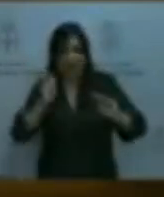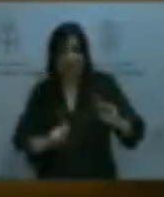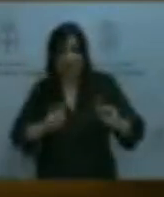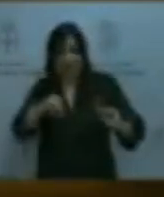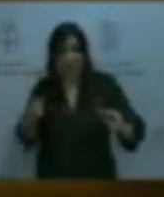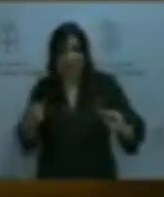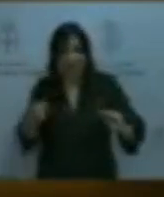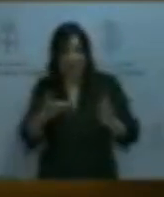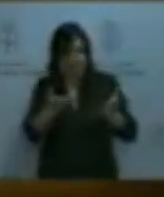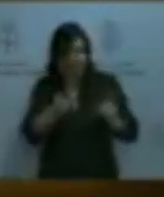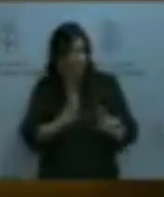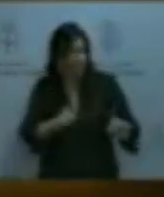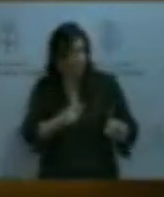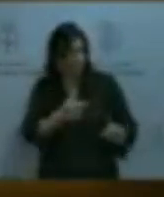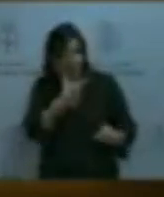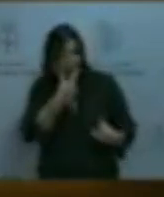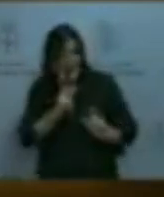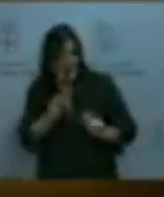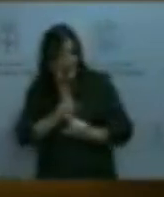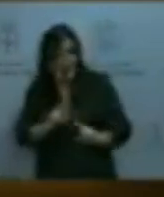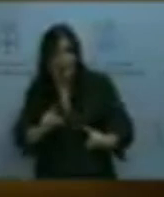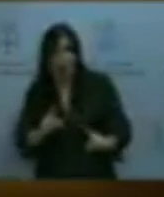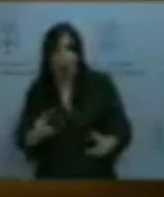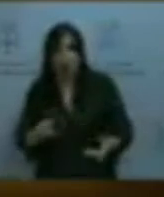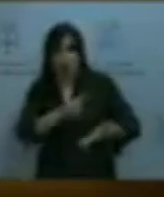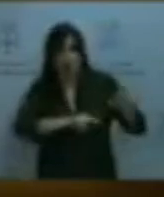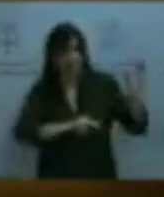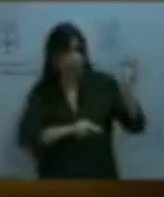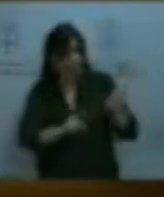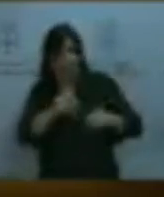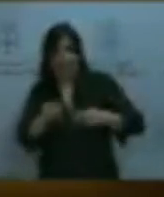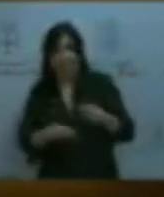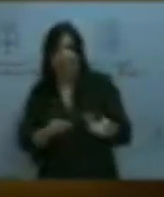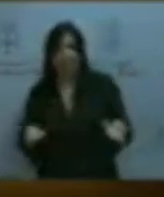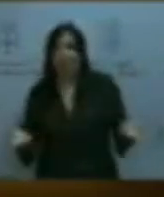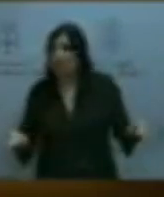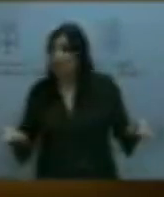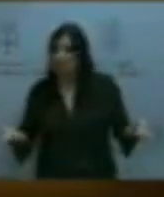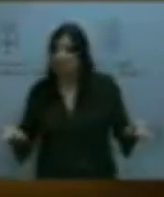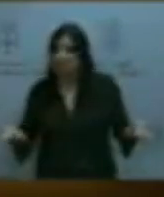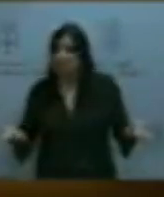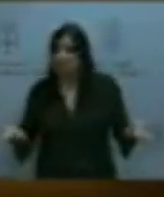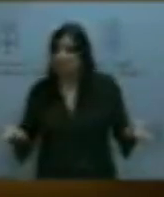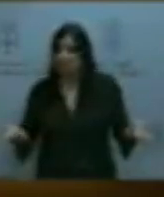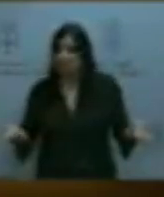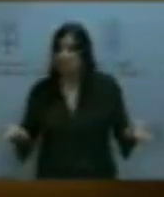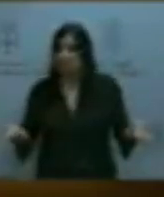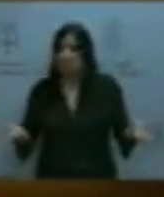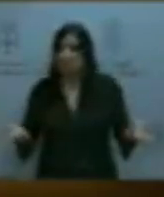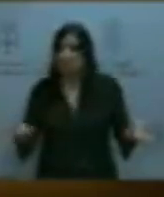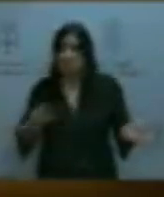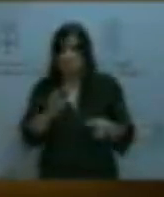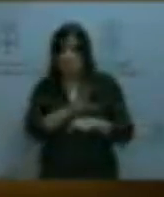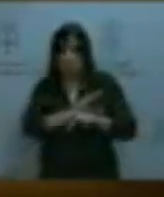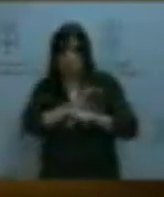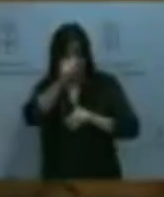vienen de galicia y lo hacen yo le repito román rodríguez consejero de educación de la xunta de galicia muchas